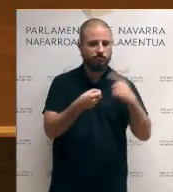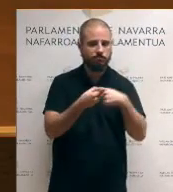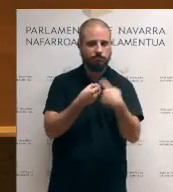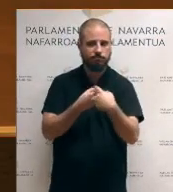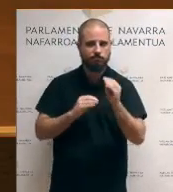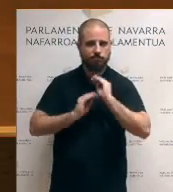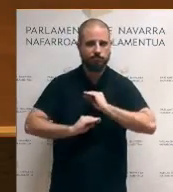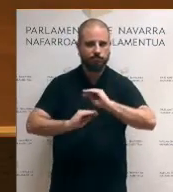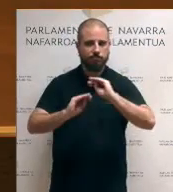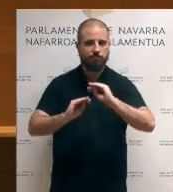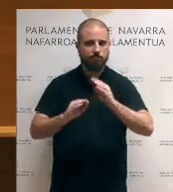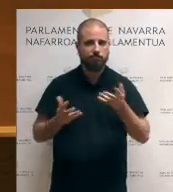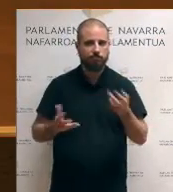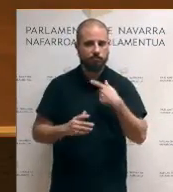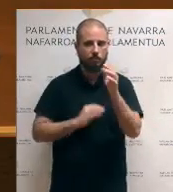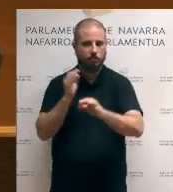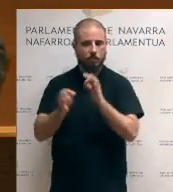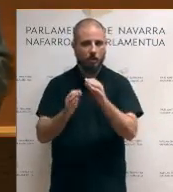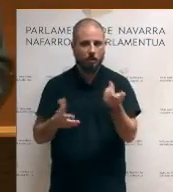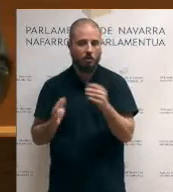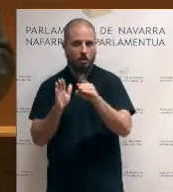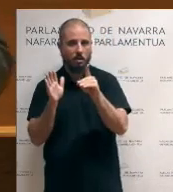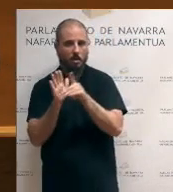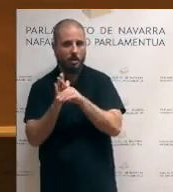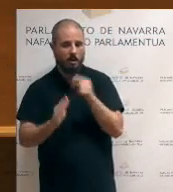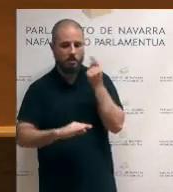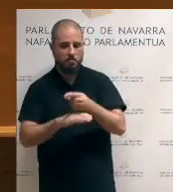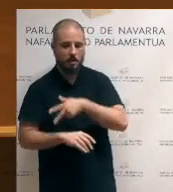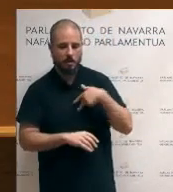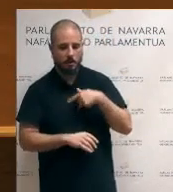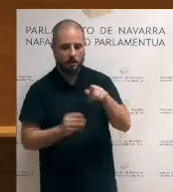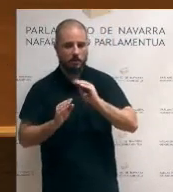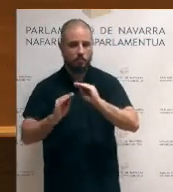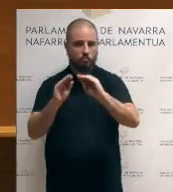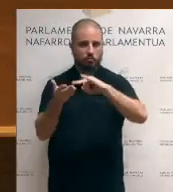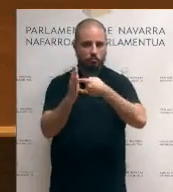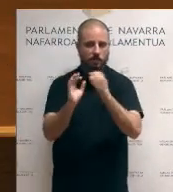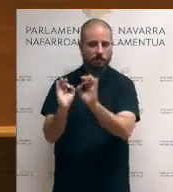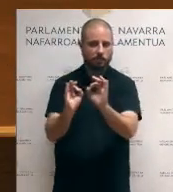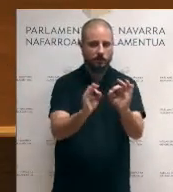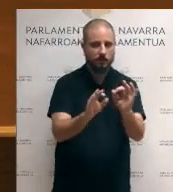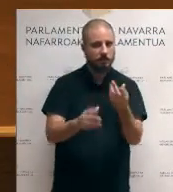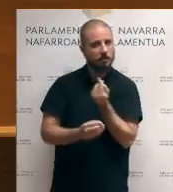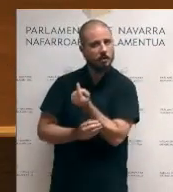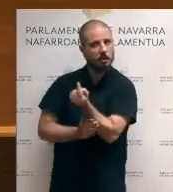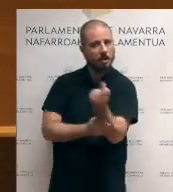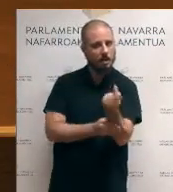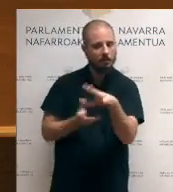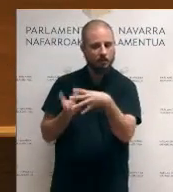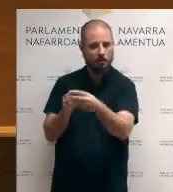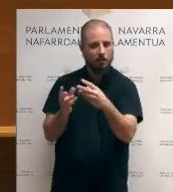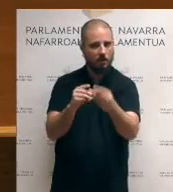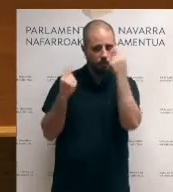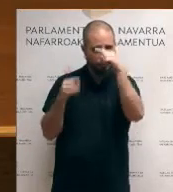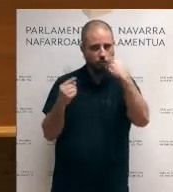como marco las guías organizadoras del decreto 72, su propio plan de identidad coeducadora, a sus circunstancias y necesidades,